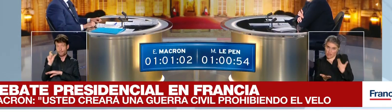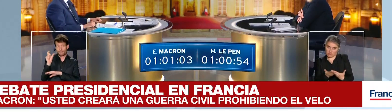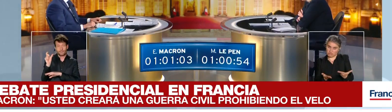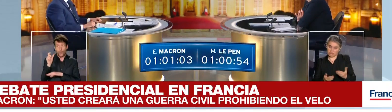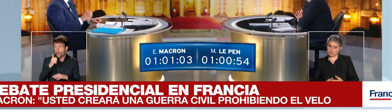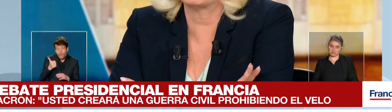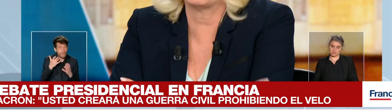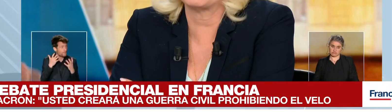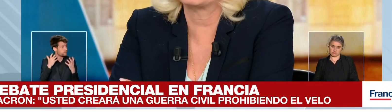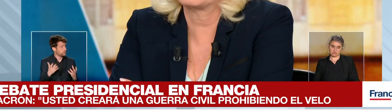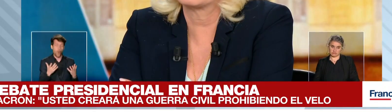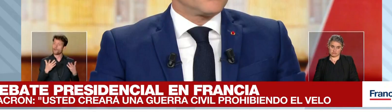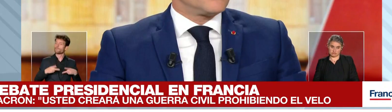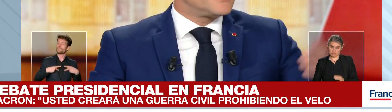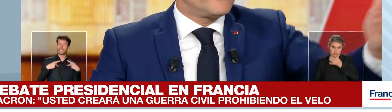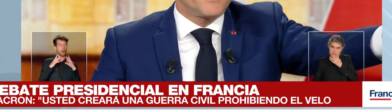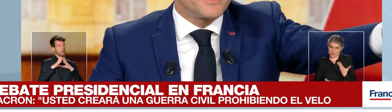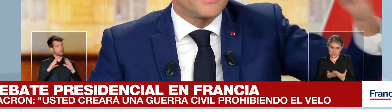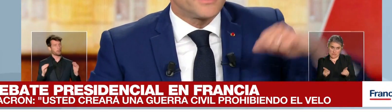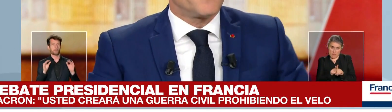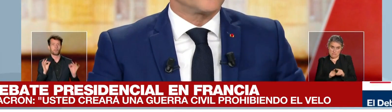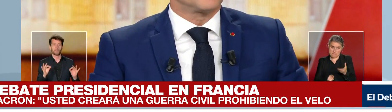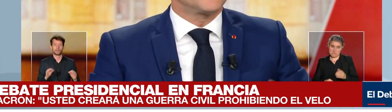vivir tranquilamente. También y quieren poder.